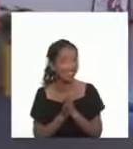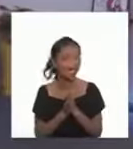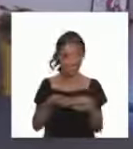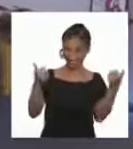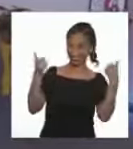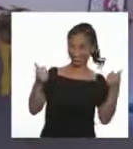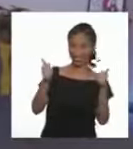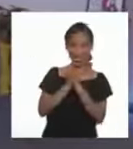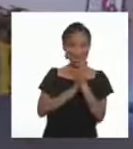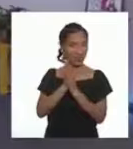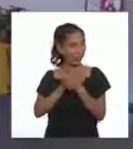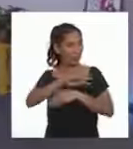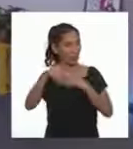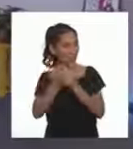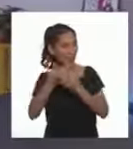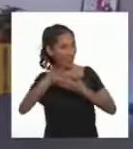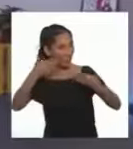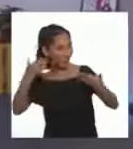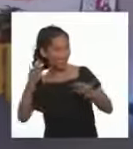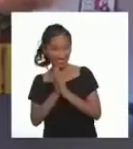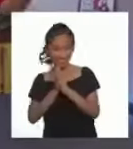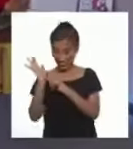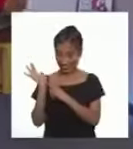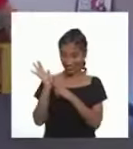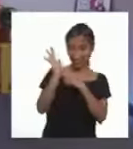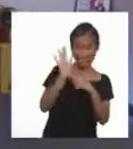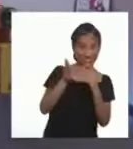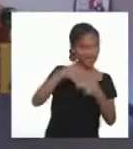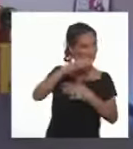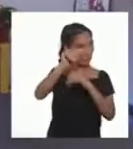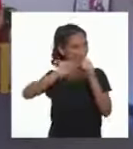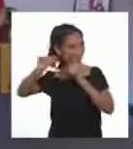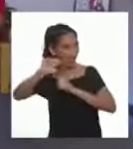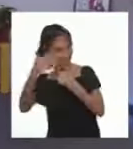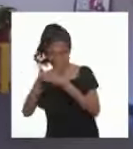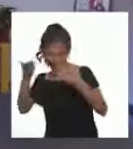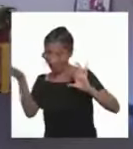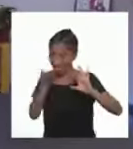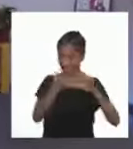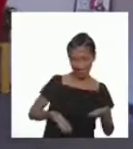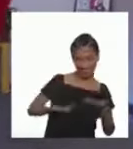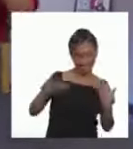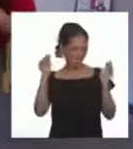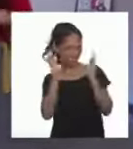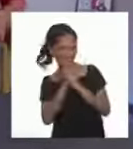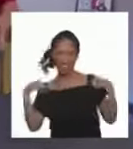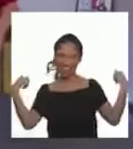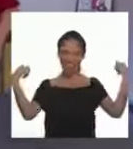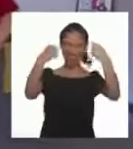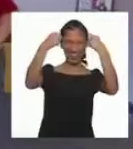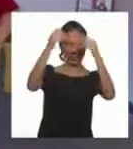bien, voy a traer todas las cosas. Tengo un montón de cosas de todos los viajes que hemos hecho.